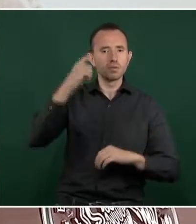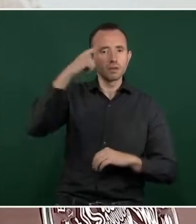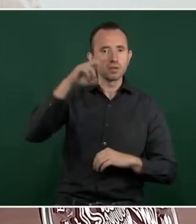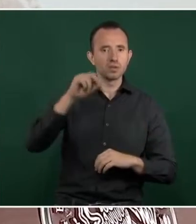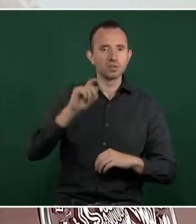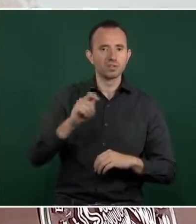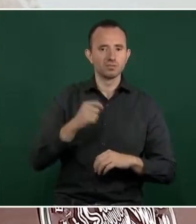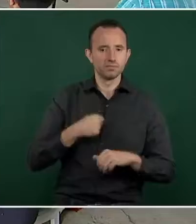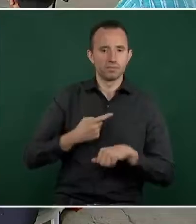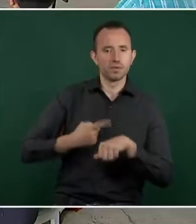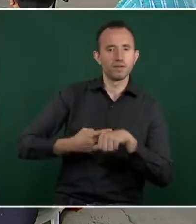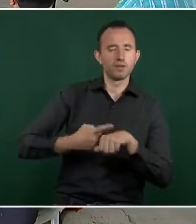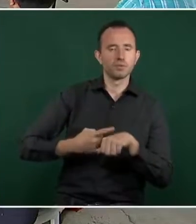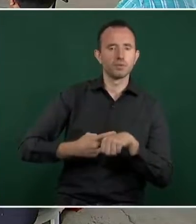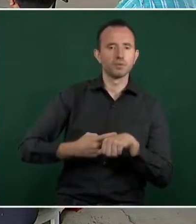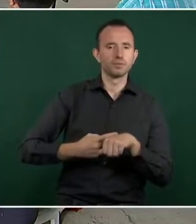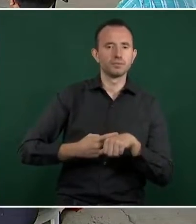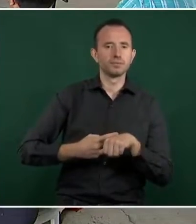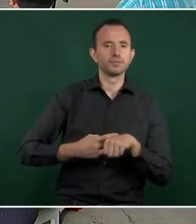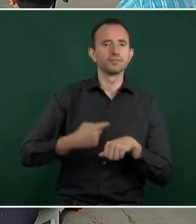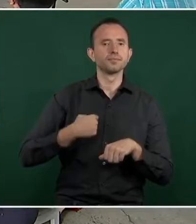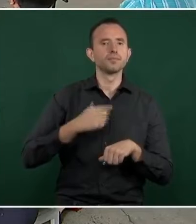que curarnos.